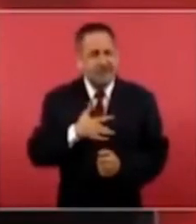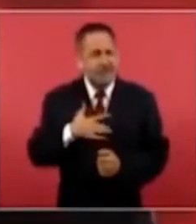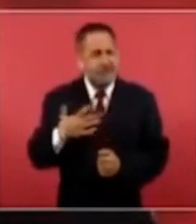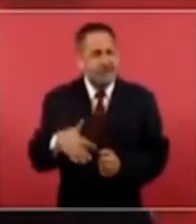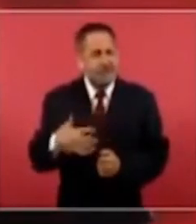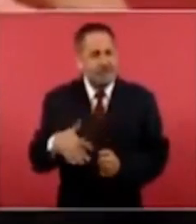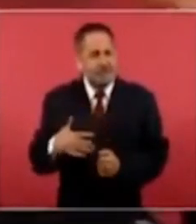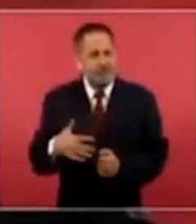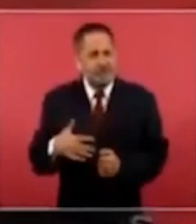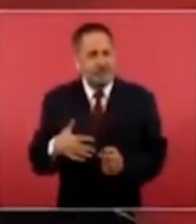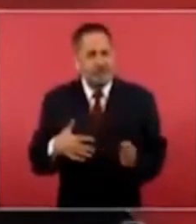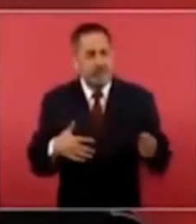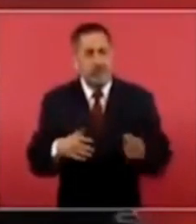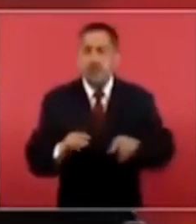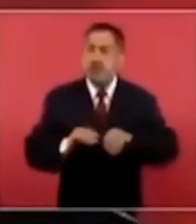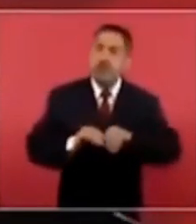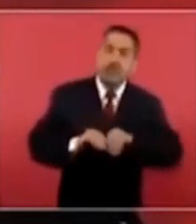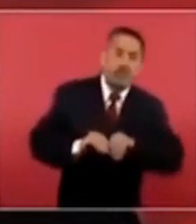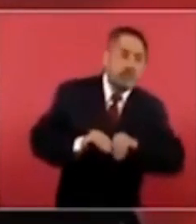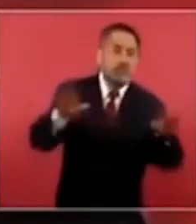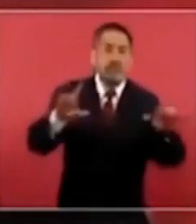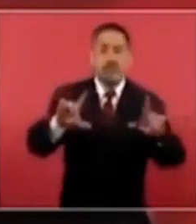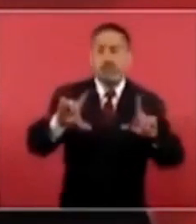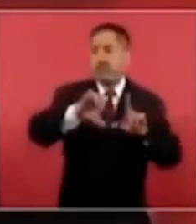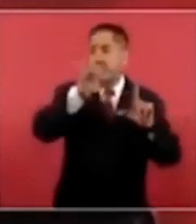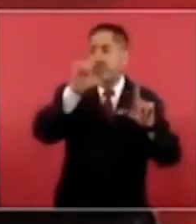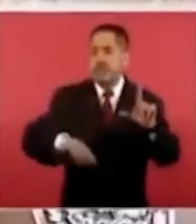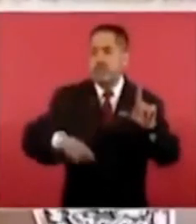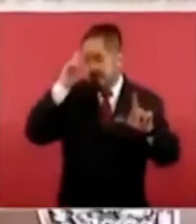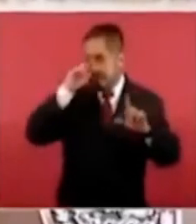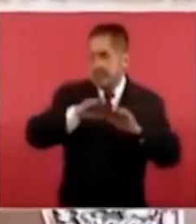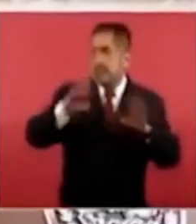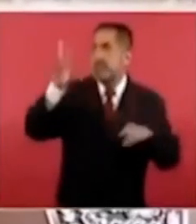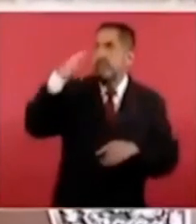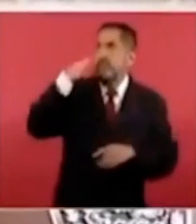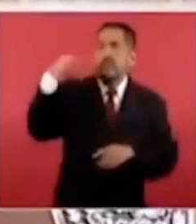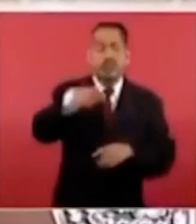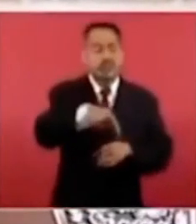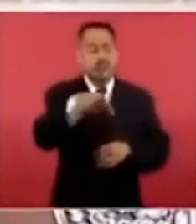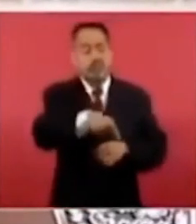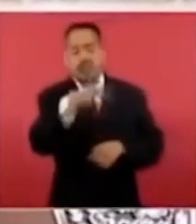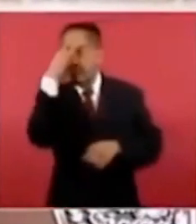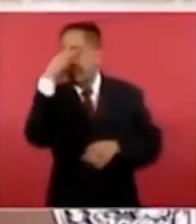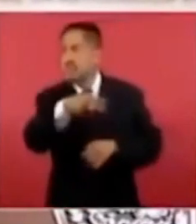es que nos proyecten con un país en donde se tortura